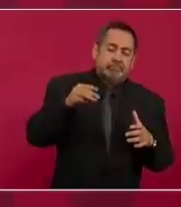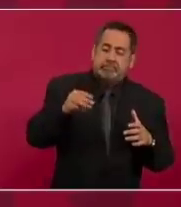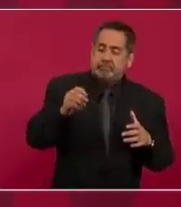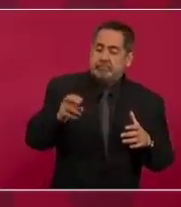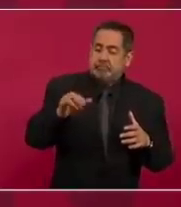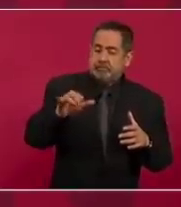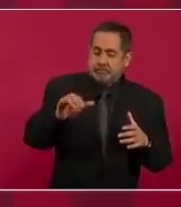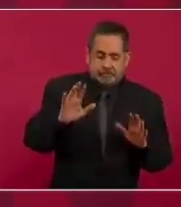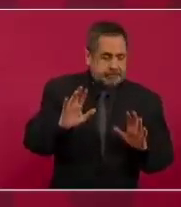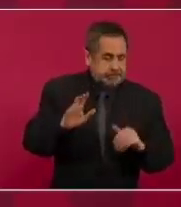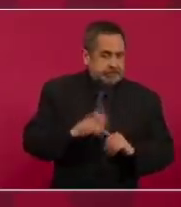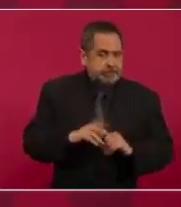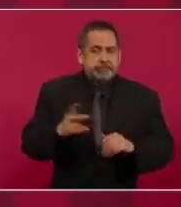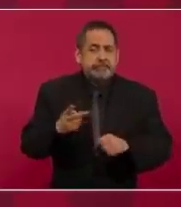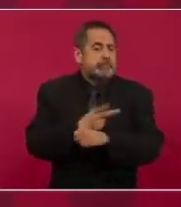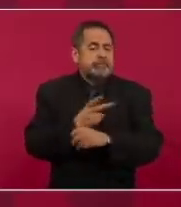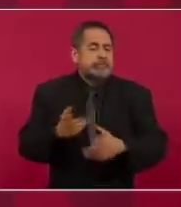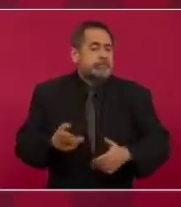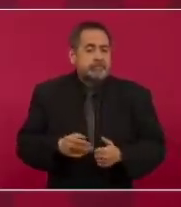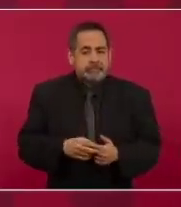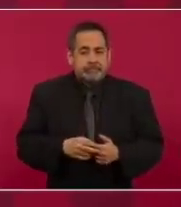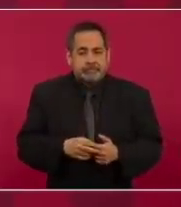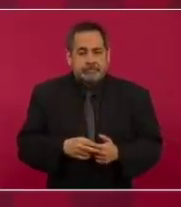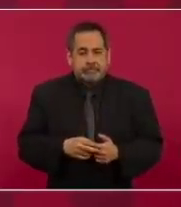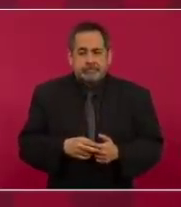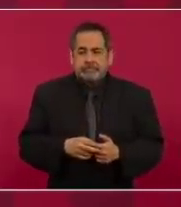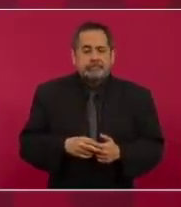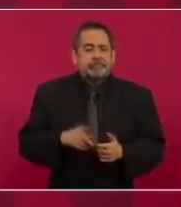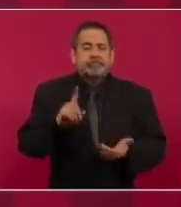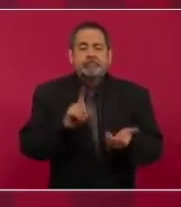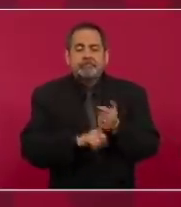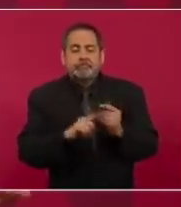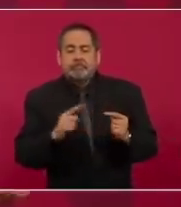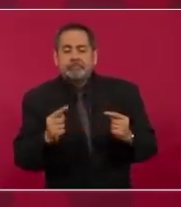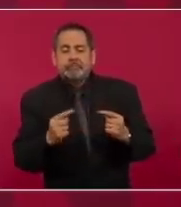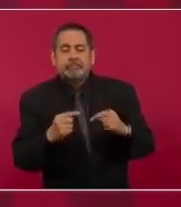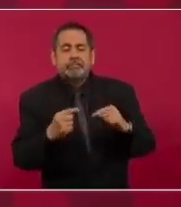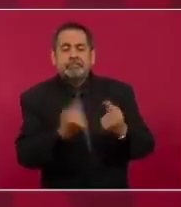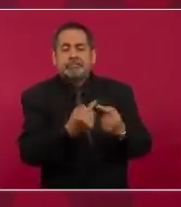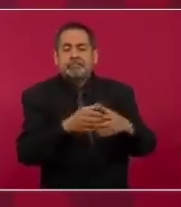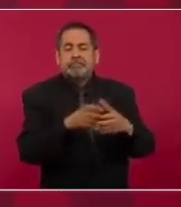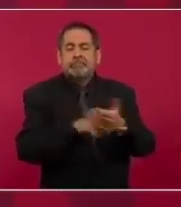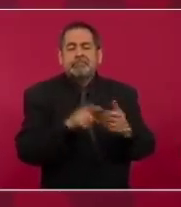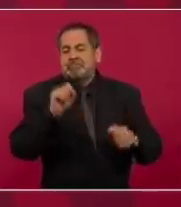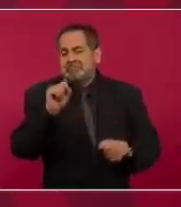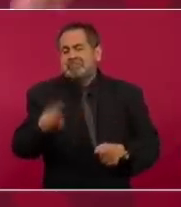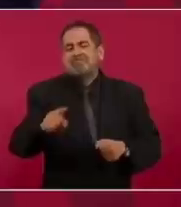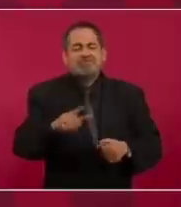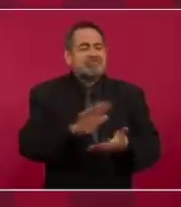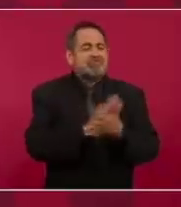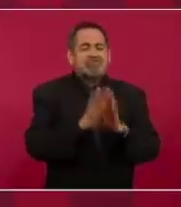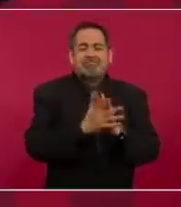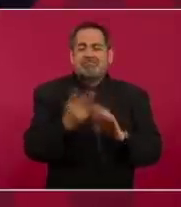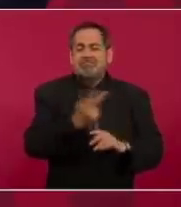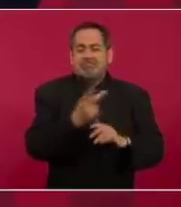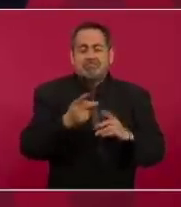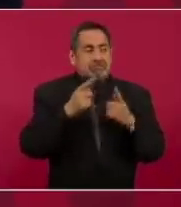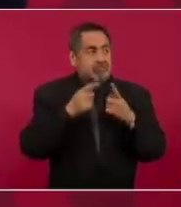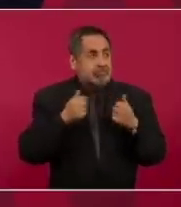¿Pero qué pasaba? Pues que se entendían, porque eran lo mismo, sobre todo